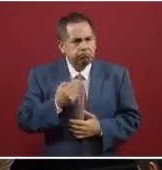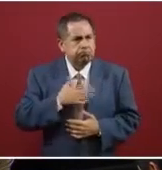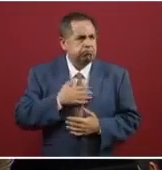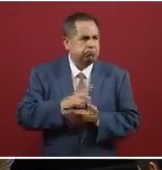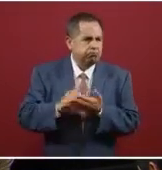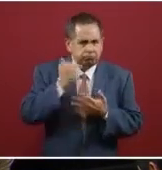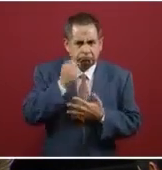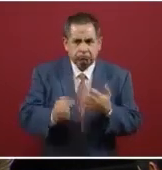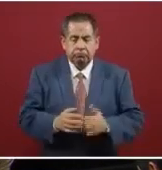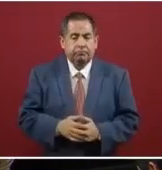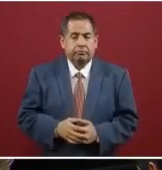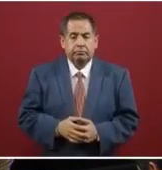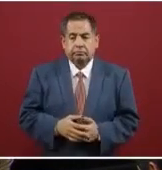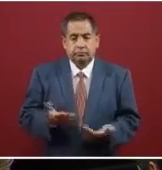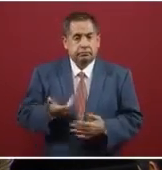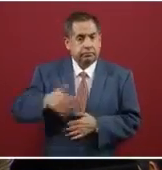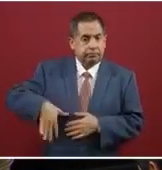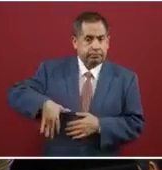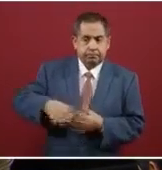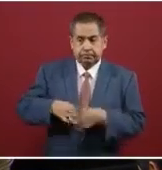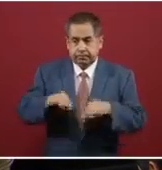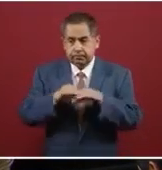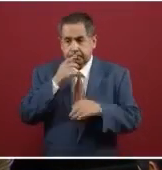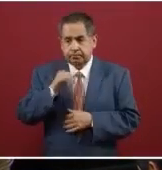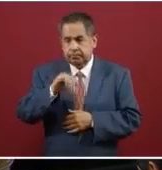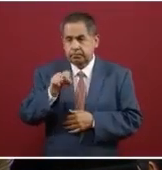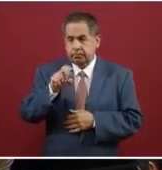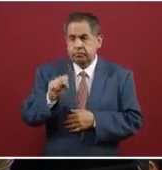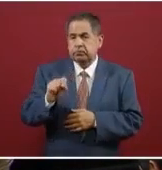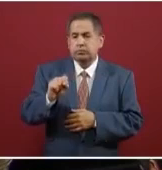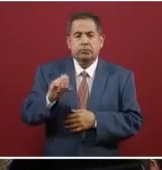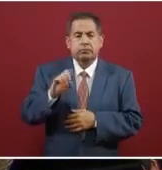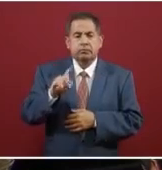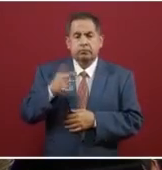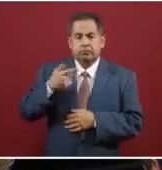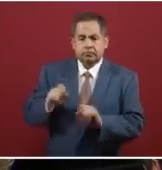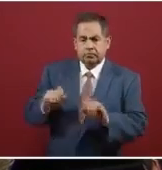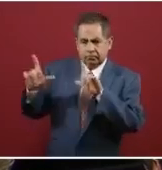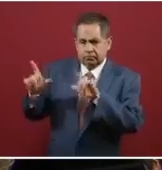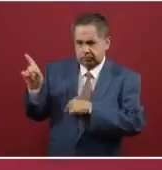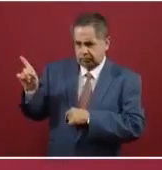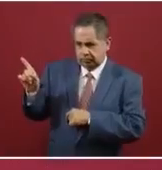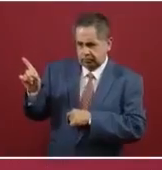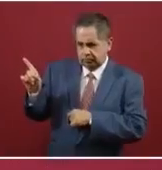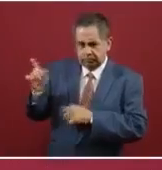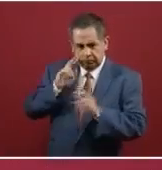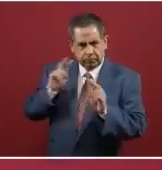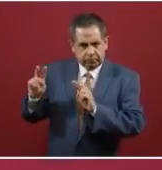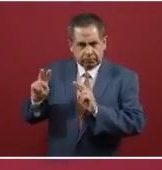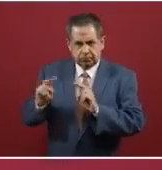que comentaba Jesús Seade, a ver si ponen la gráfica,